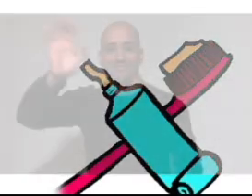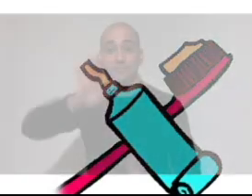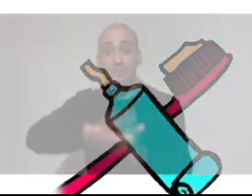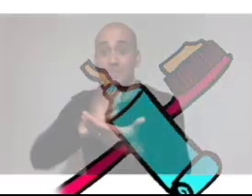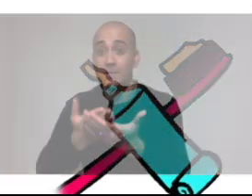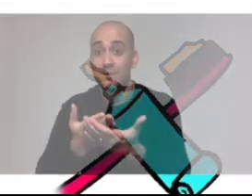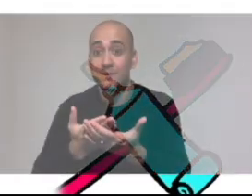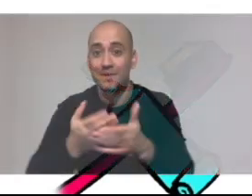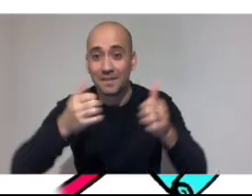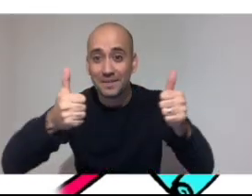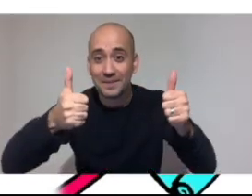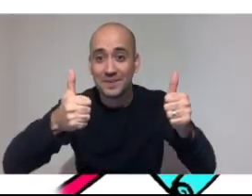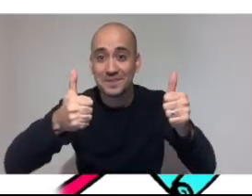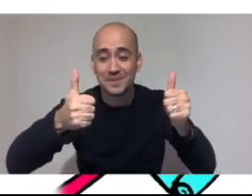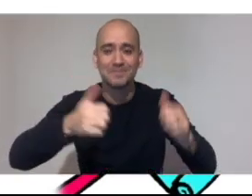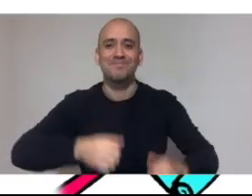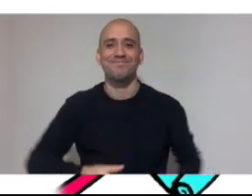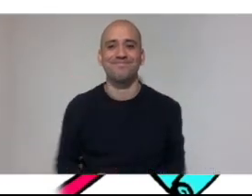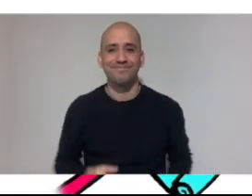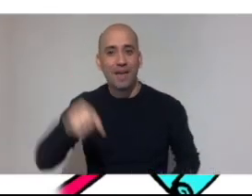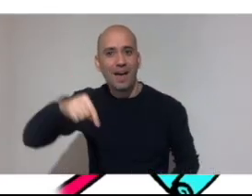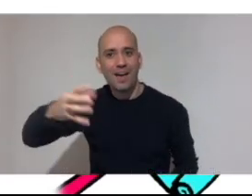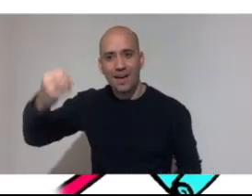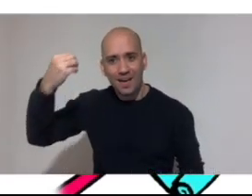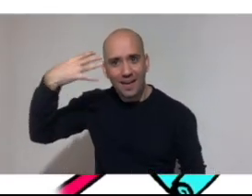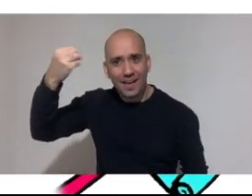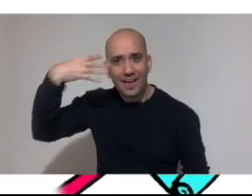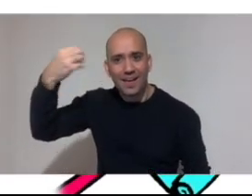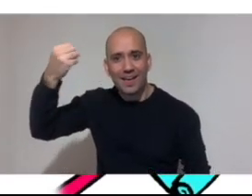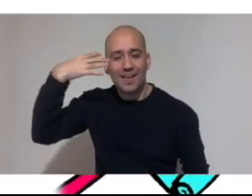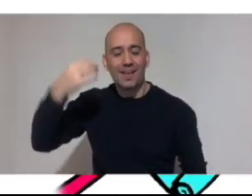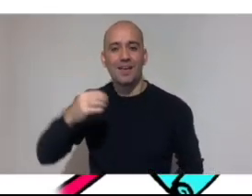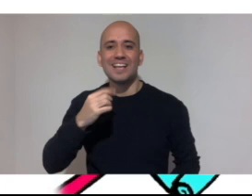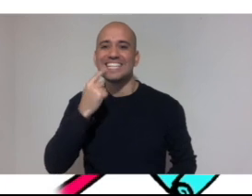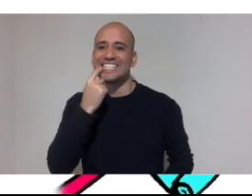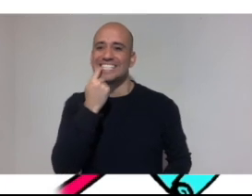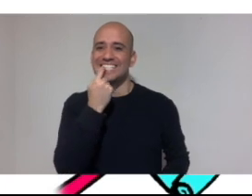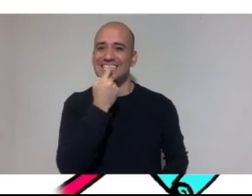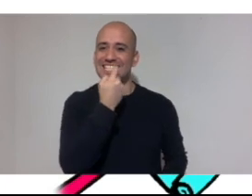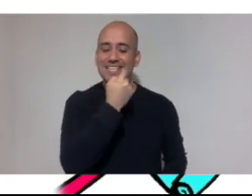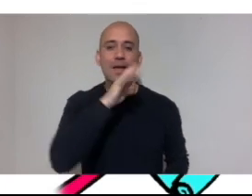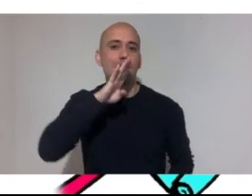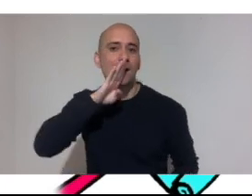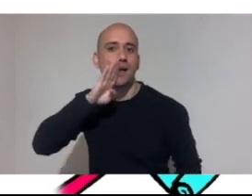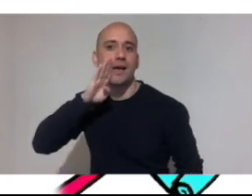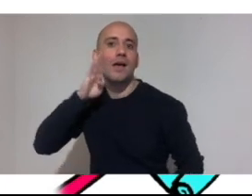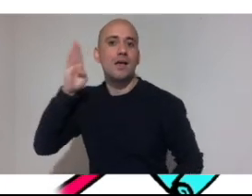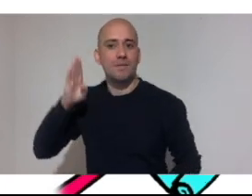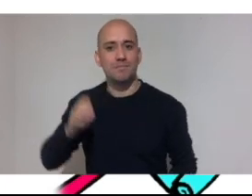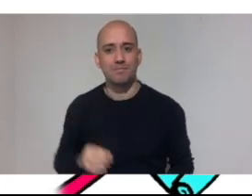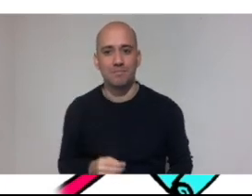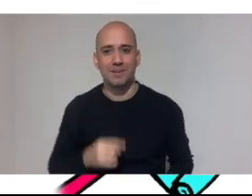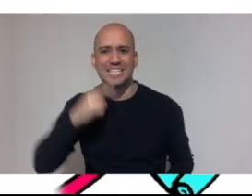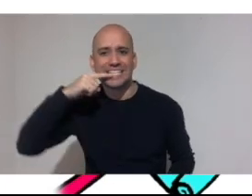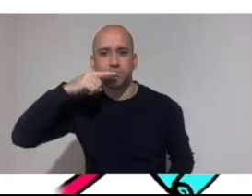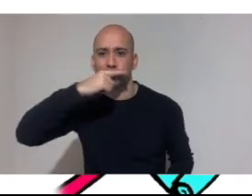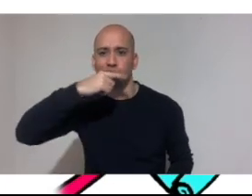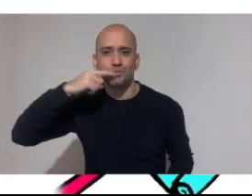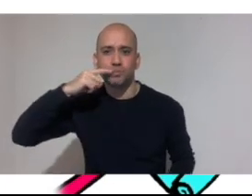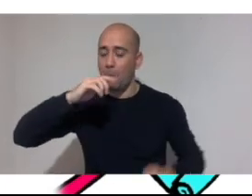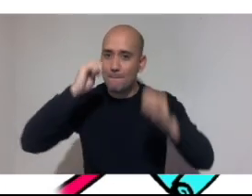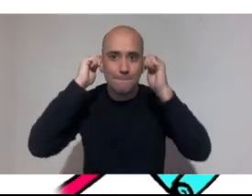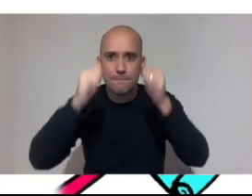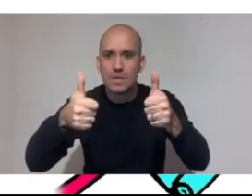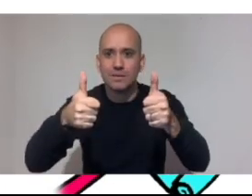Hola, espero que se encuentren muy bien. Hoy vamos a aprender sobre técnicas de higiene oral y cómo lavar bien